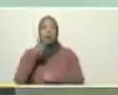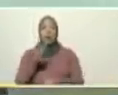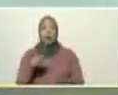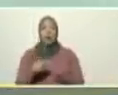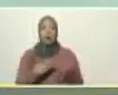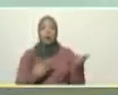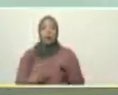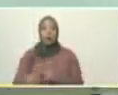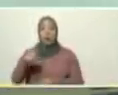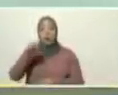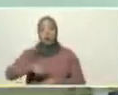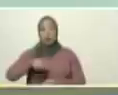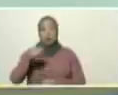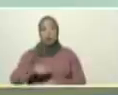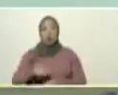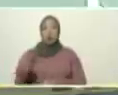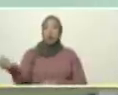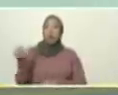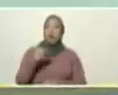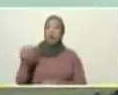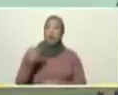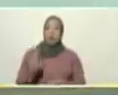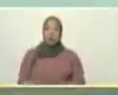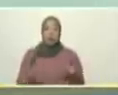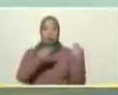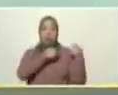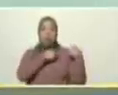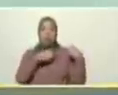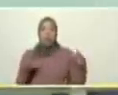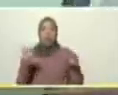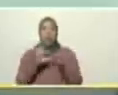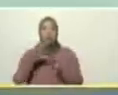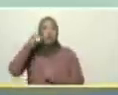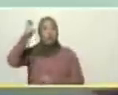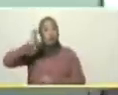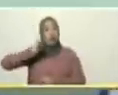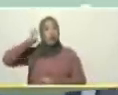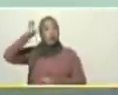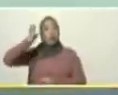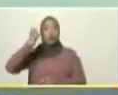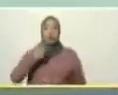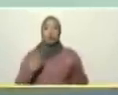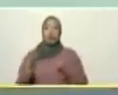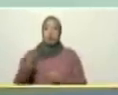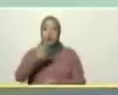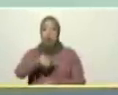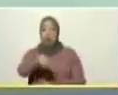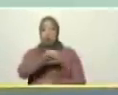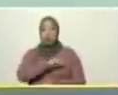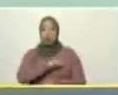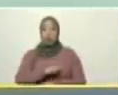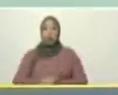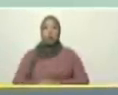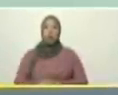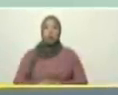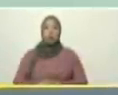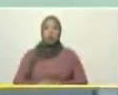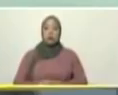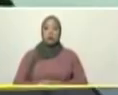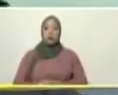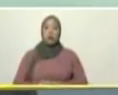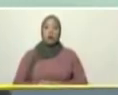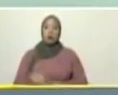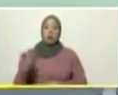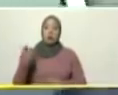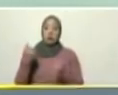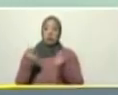mí me estremece ver al máximo representante de la Unión Europea, a Josep Borrell, un español, diciendo que en